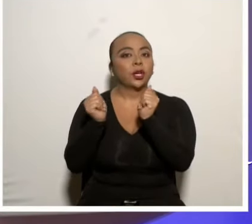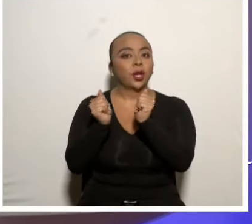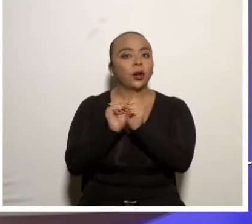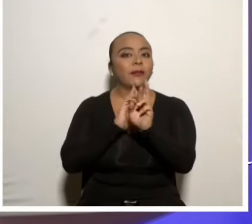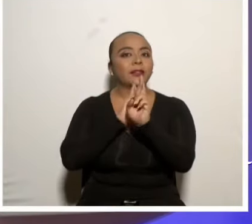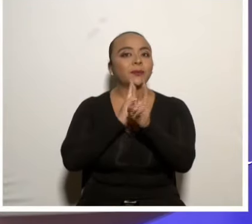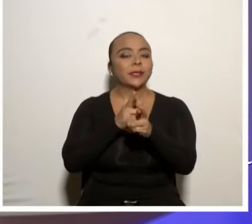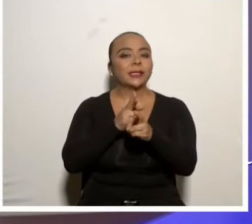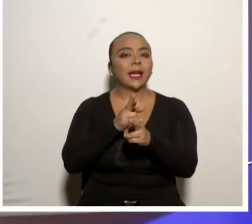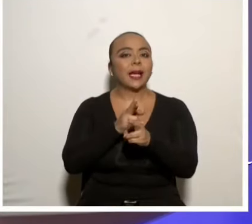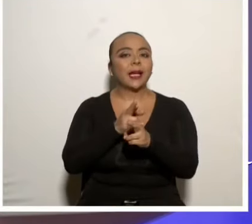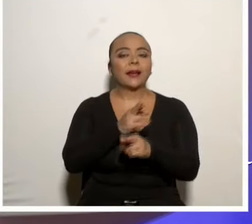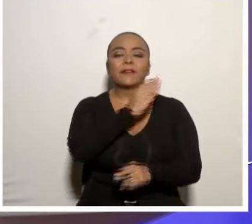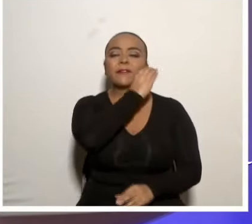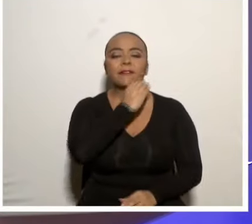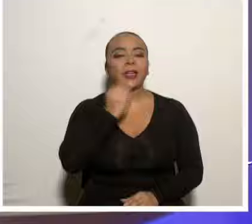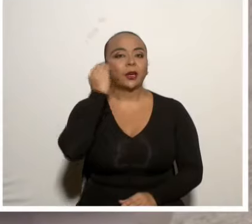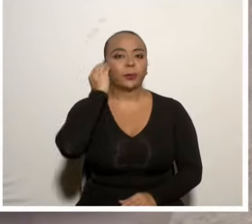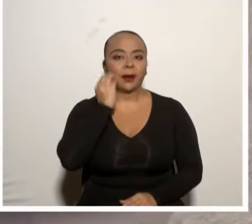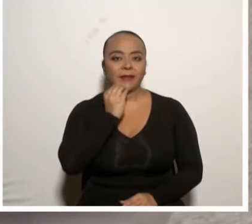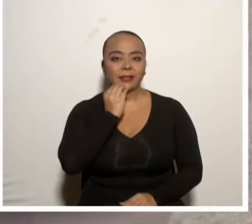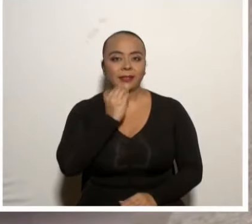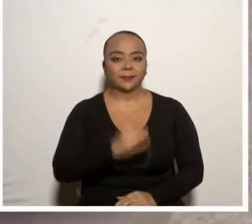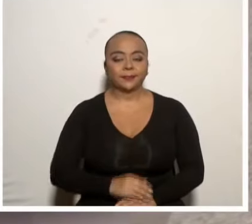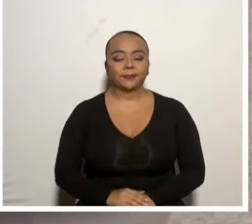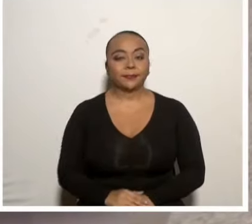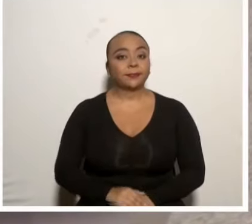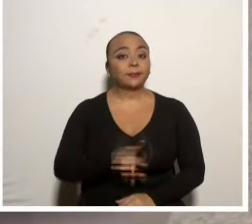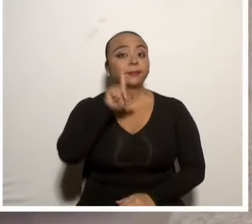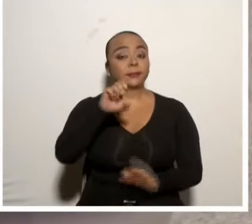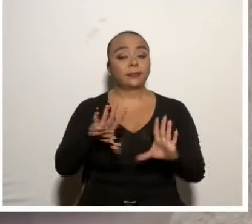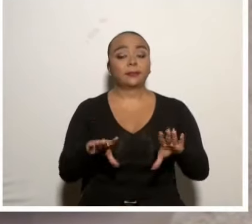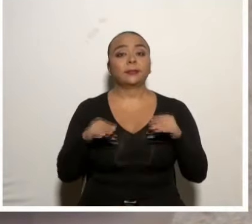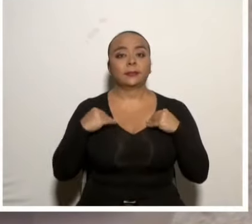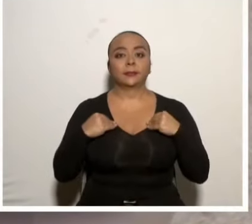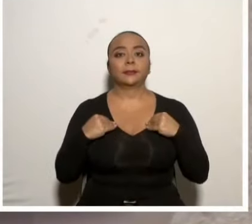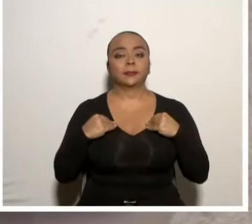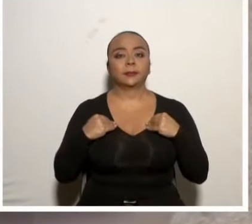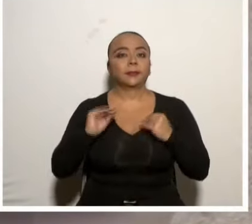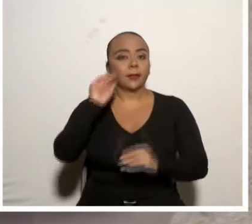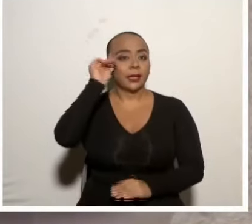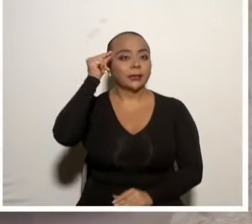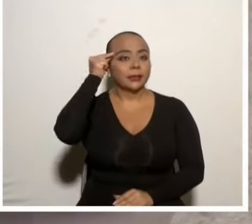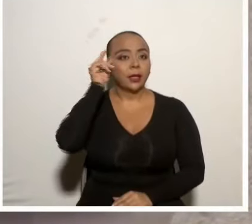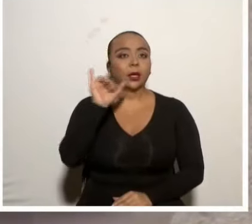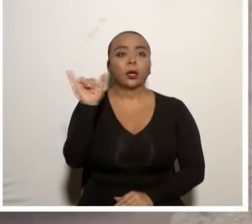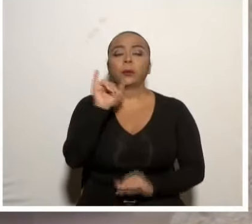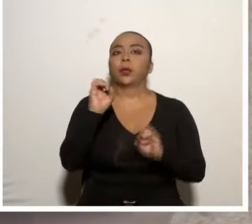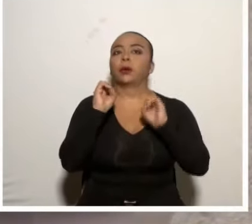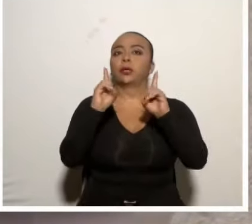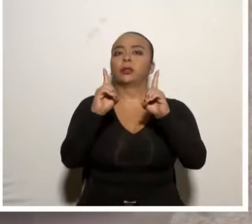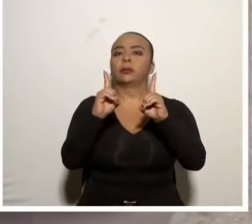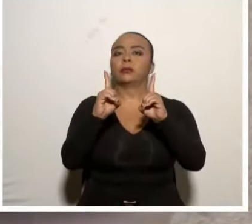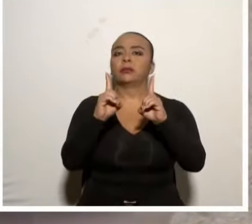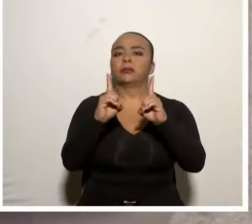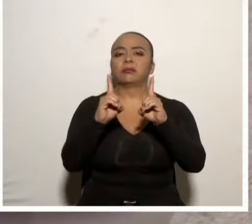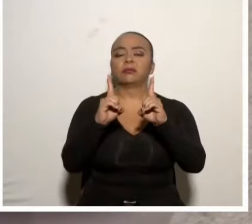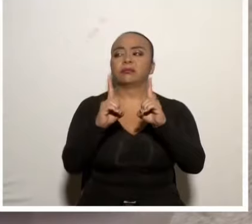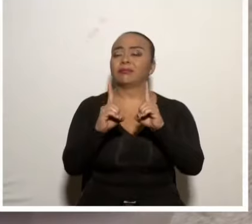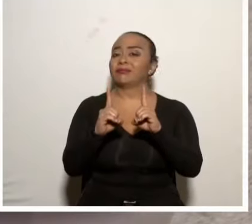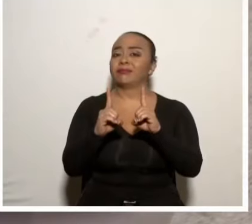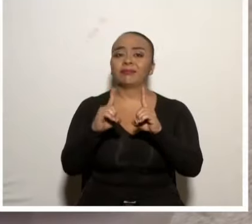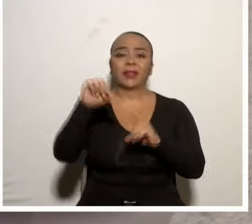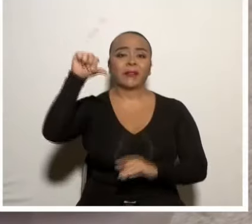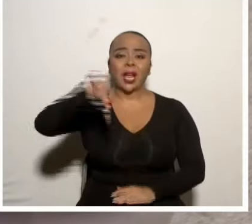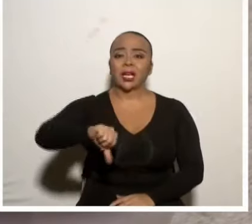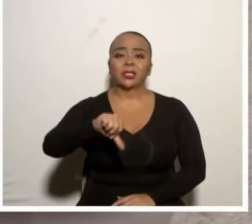la respuesta de don Federico Malavasi. Tenemos que reconocer que el Estado, como educador, fracasó. No